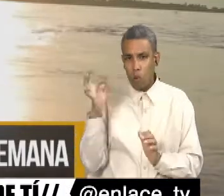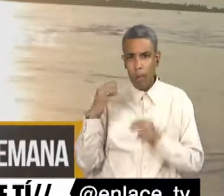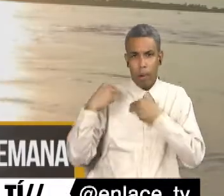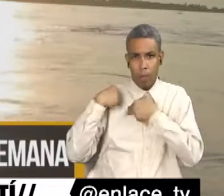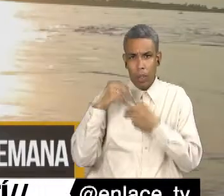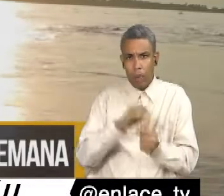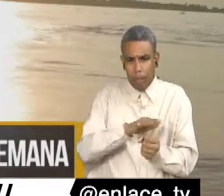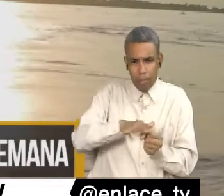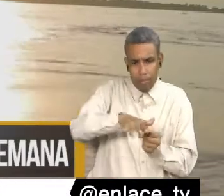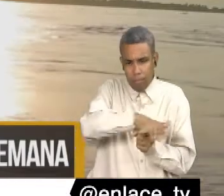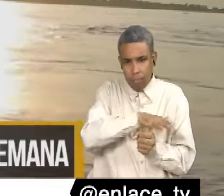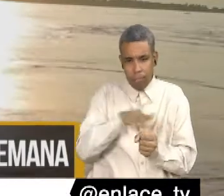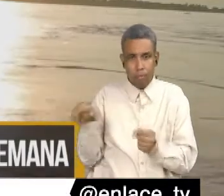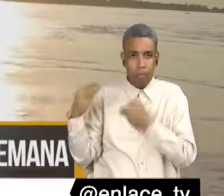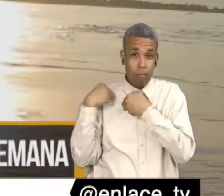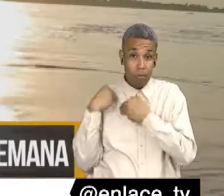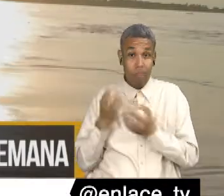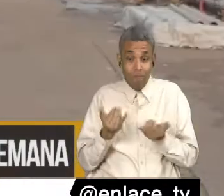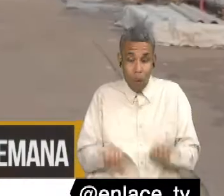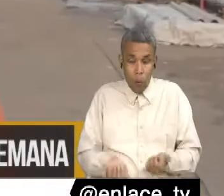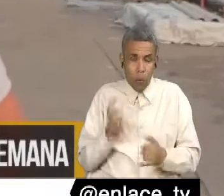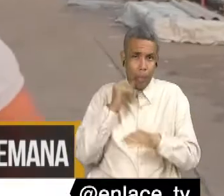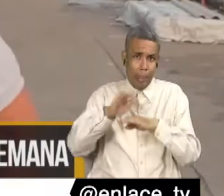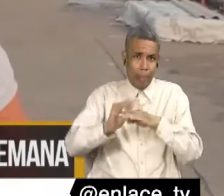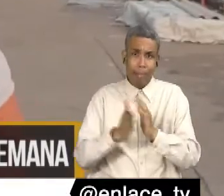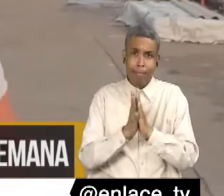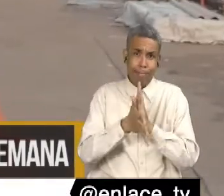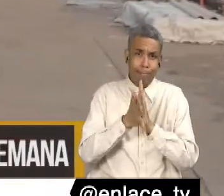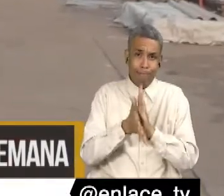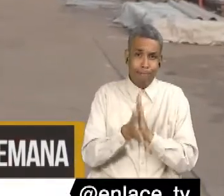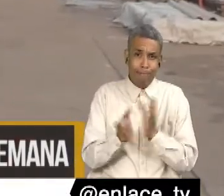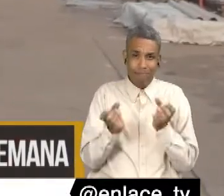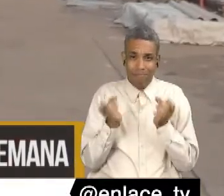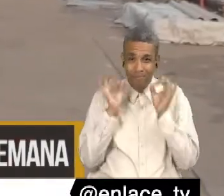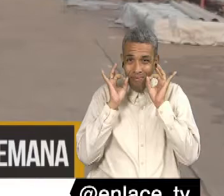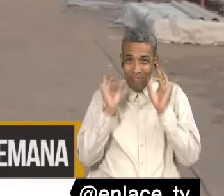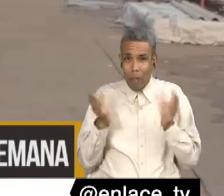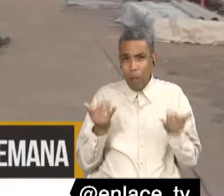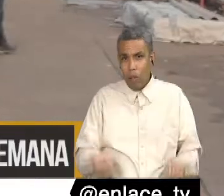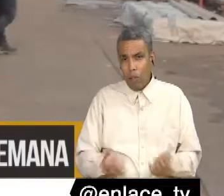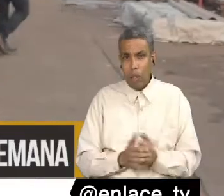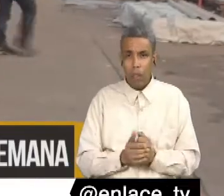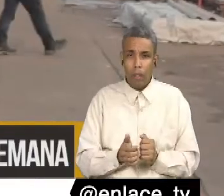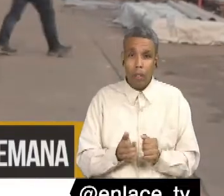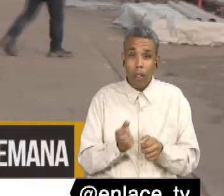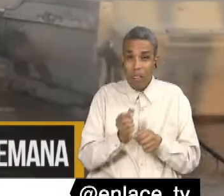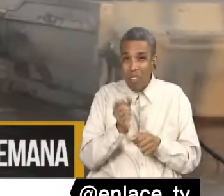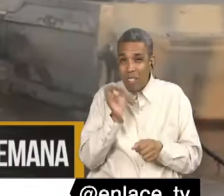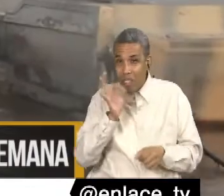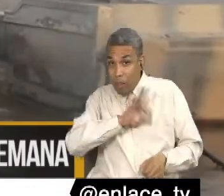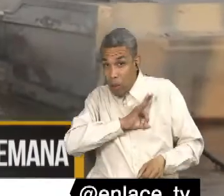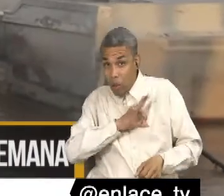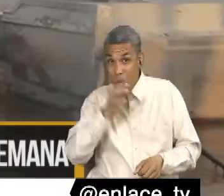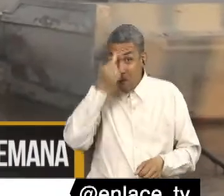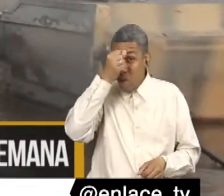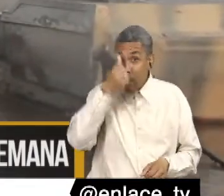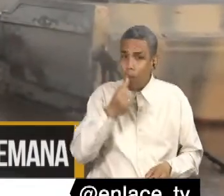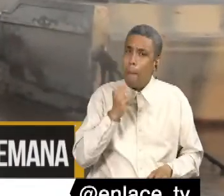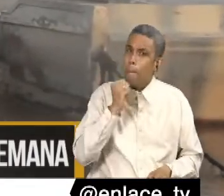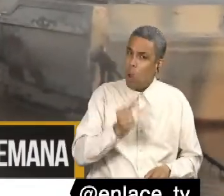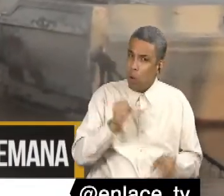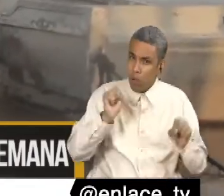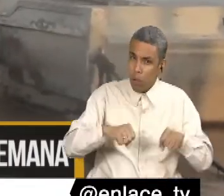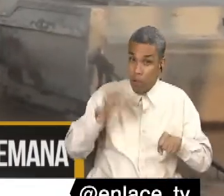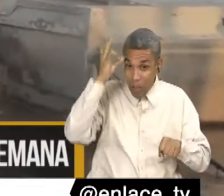ya saben, es la alerta que lanzan las autoridades para este fin de semana. Estar atento porque las inundaciones podrían